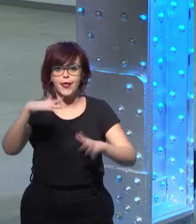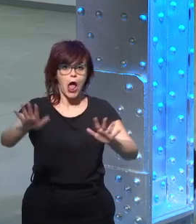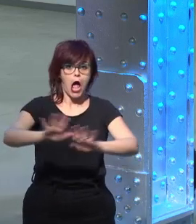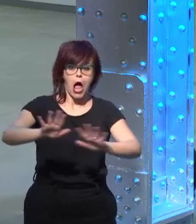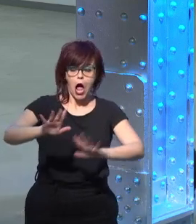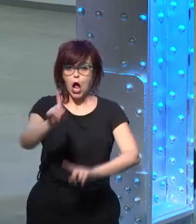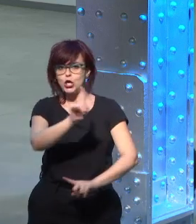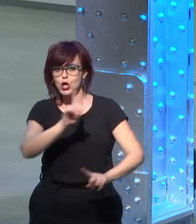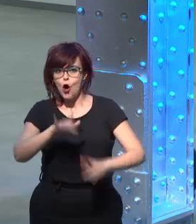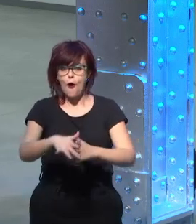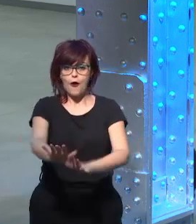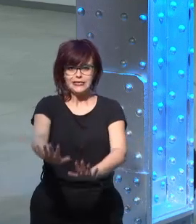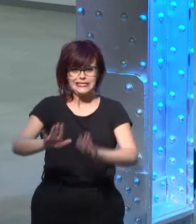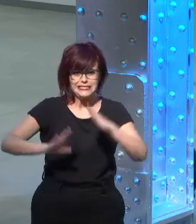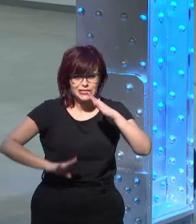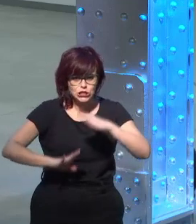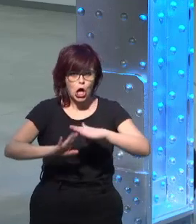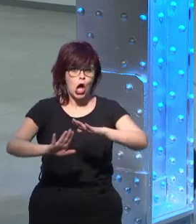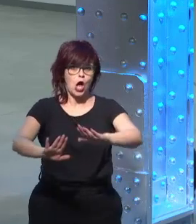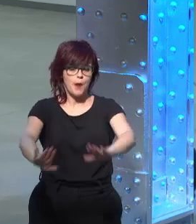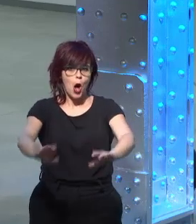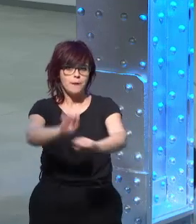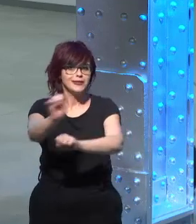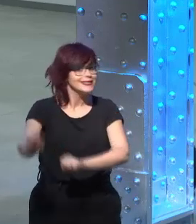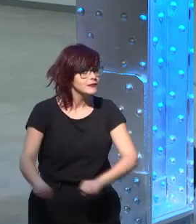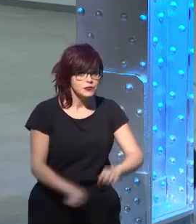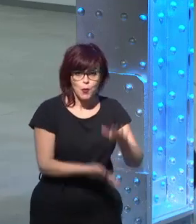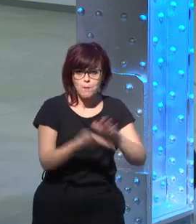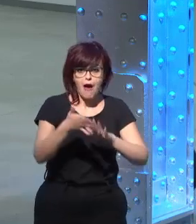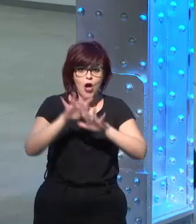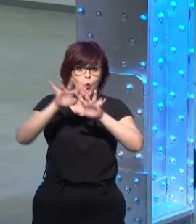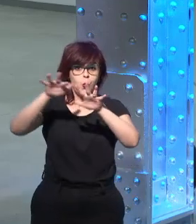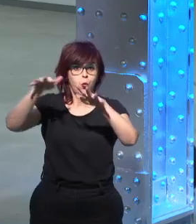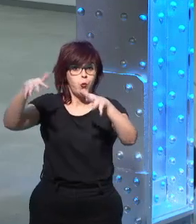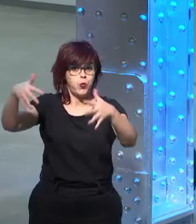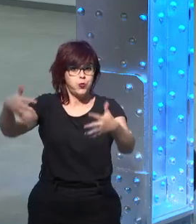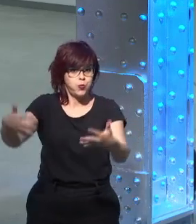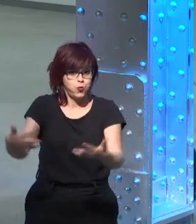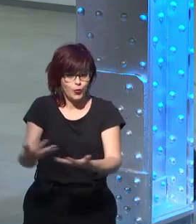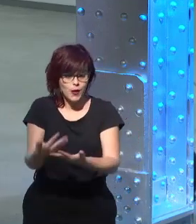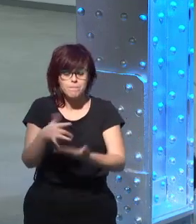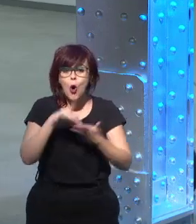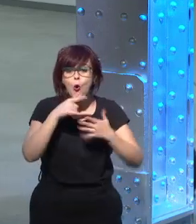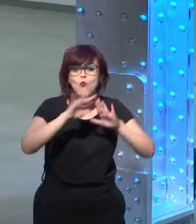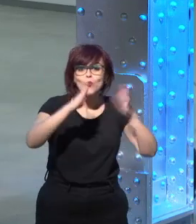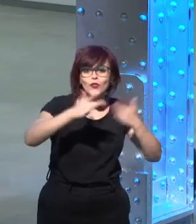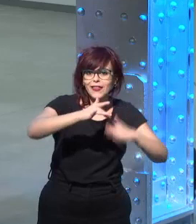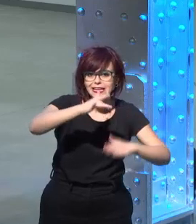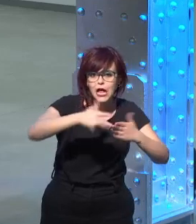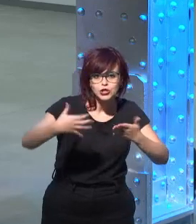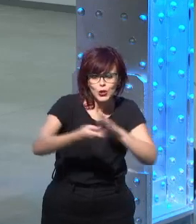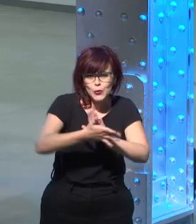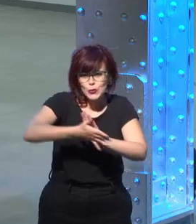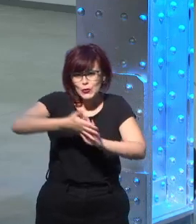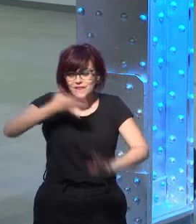o protecciones, pero es una tendencia imparable. En un mundo digital todo es rapidísimo. Las